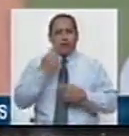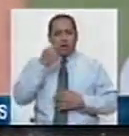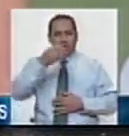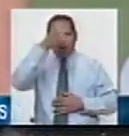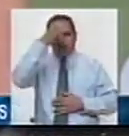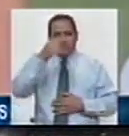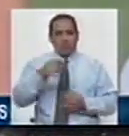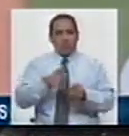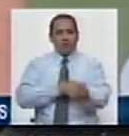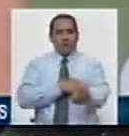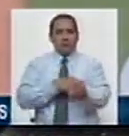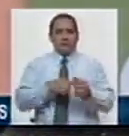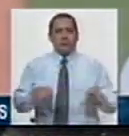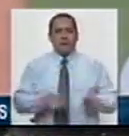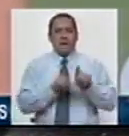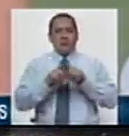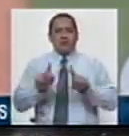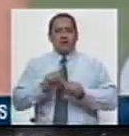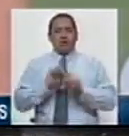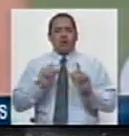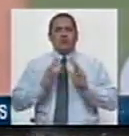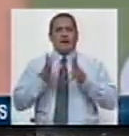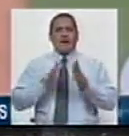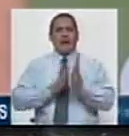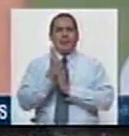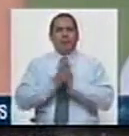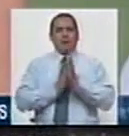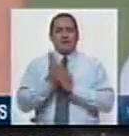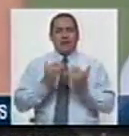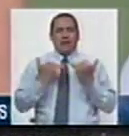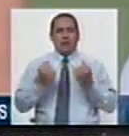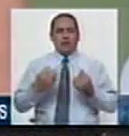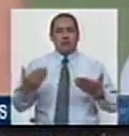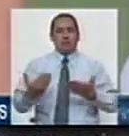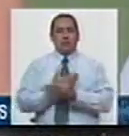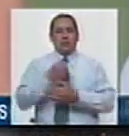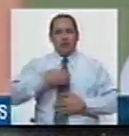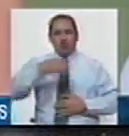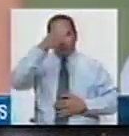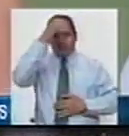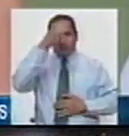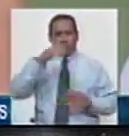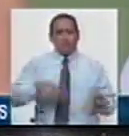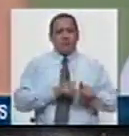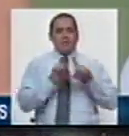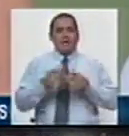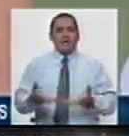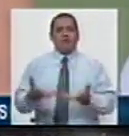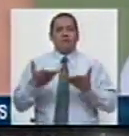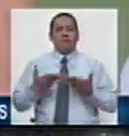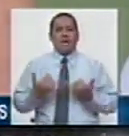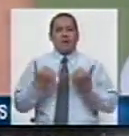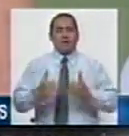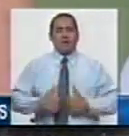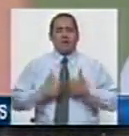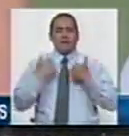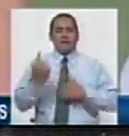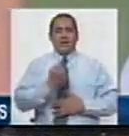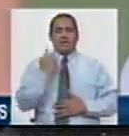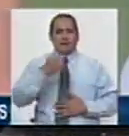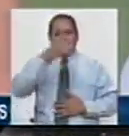conocimientos tradicionales sin dejar de aprovechar los nuevos conocimientos que nos brinda la